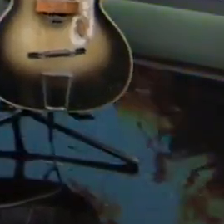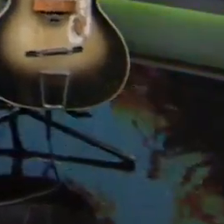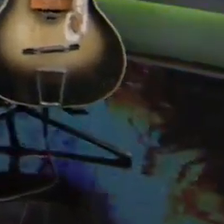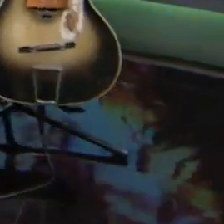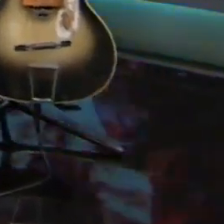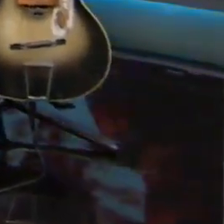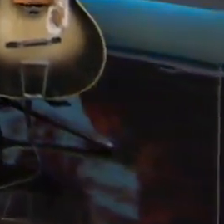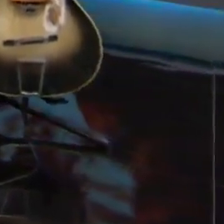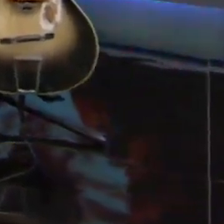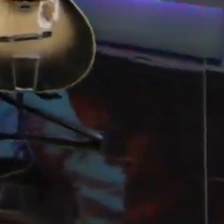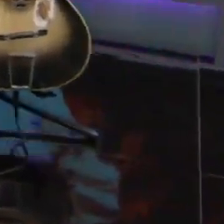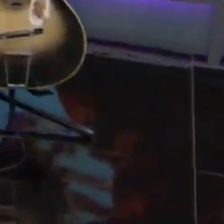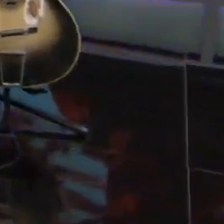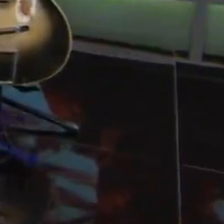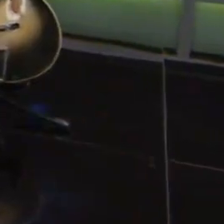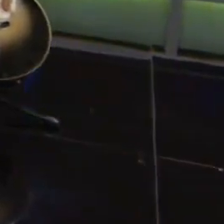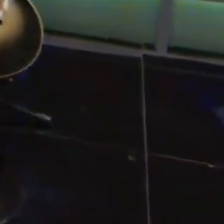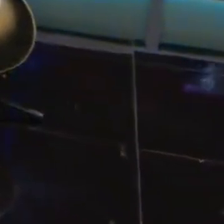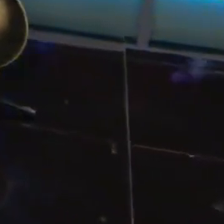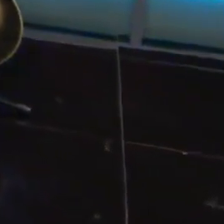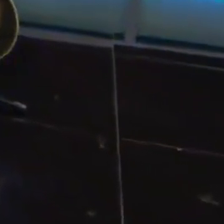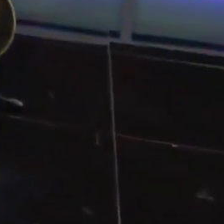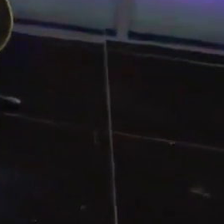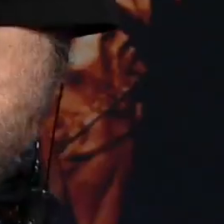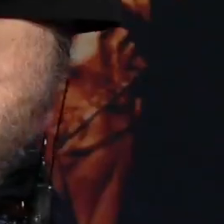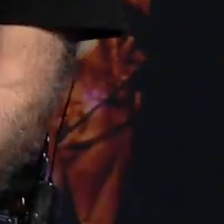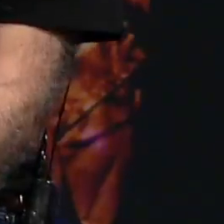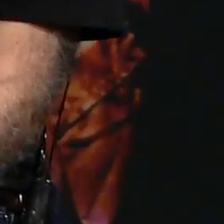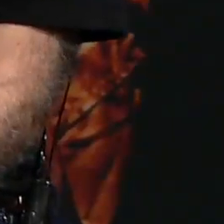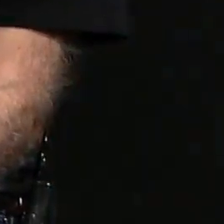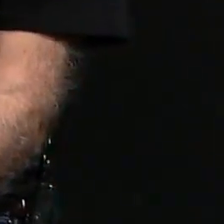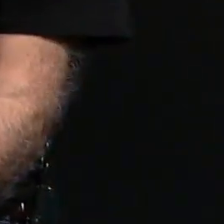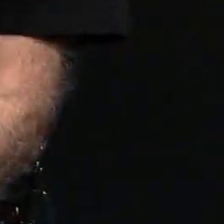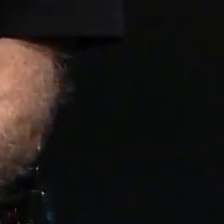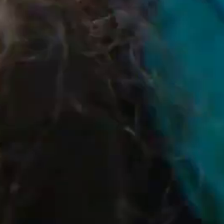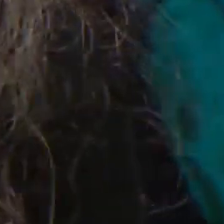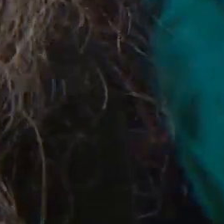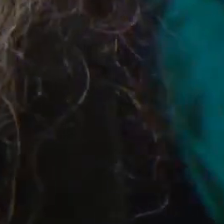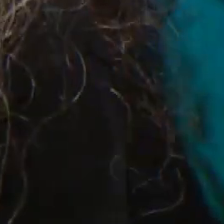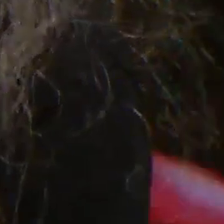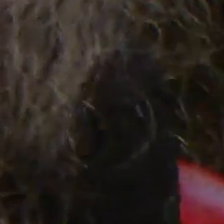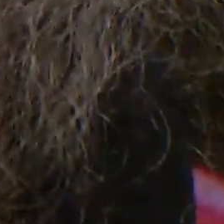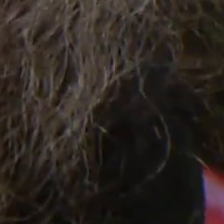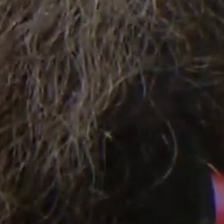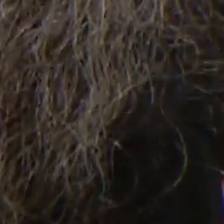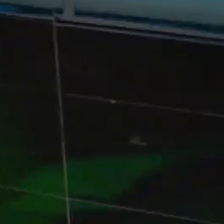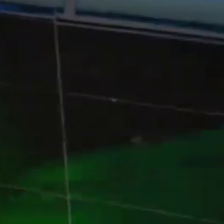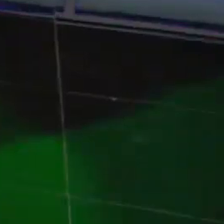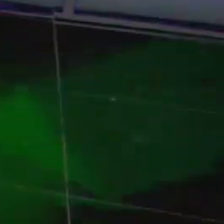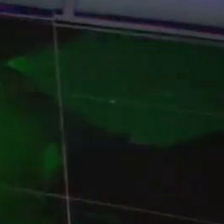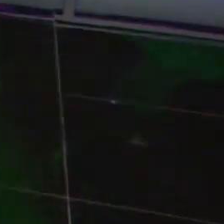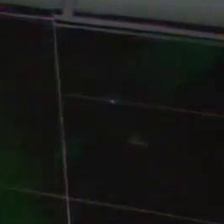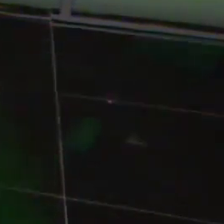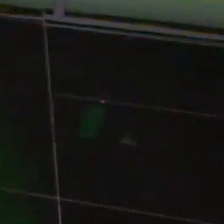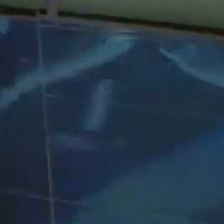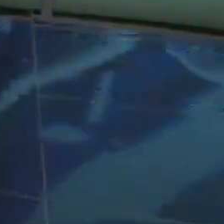Soledad de la humanidad, de la soledad de la humanidad, de la soledad de la humanidad, de la soledad de la